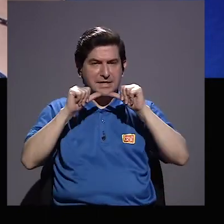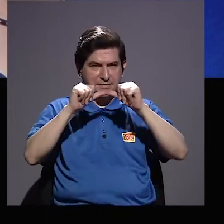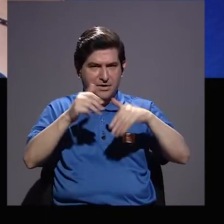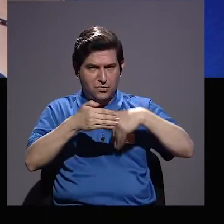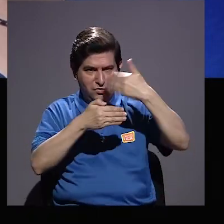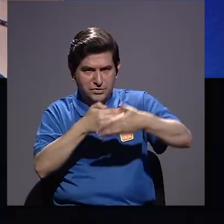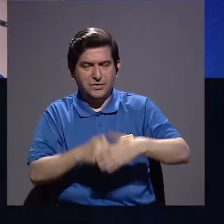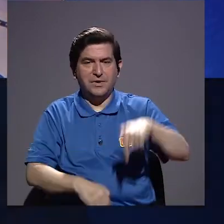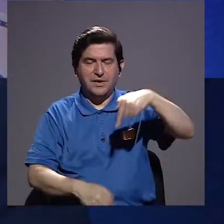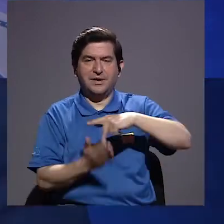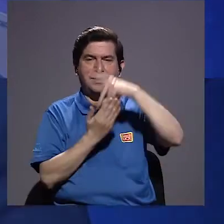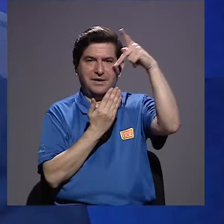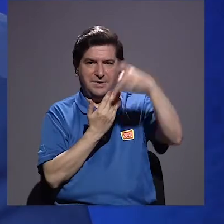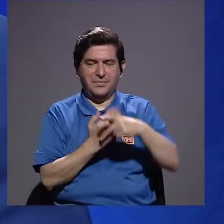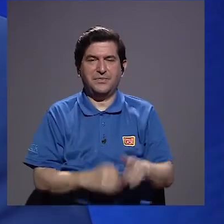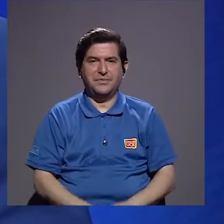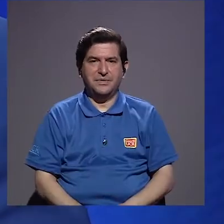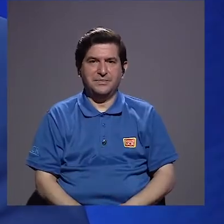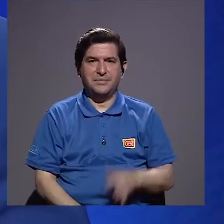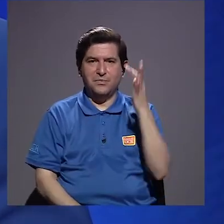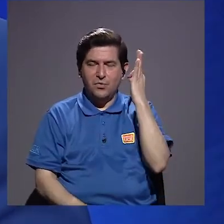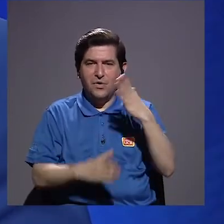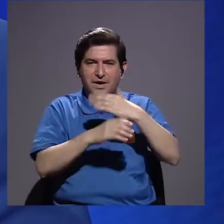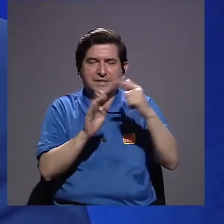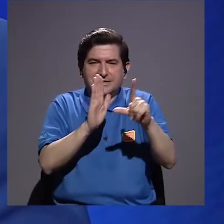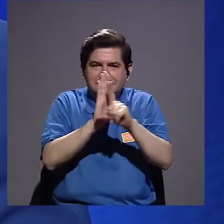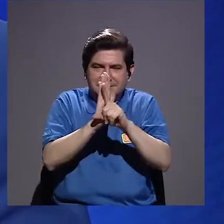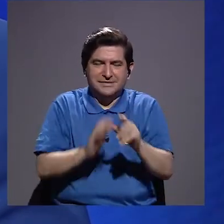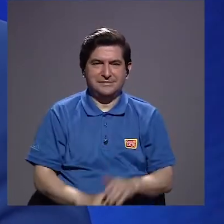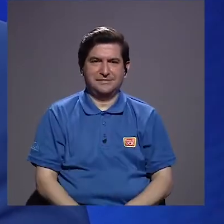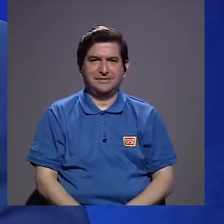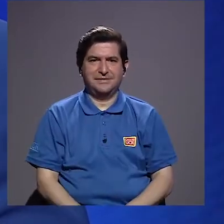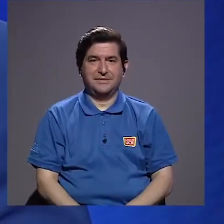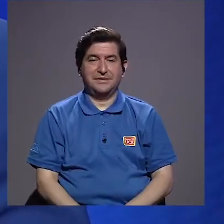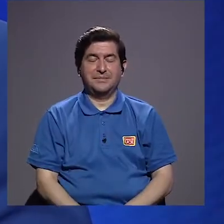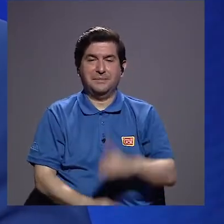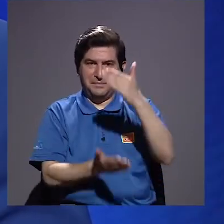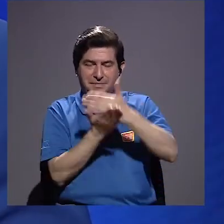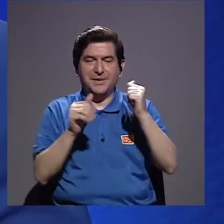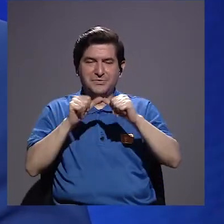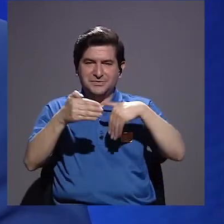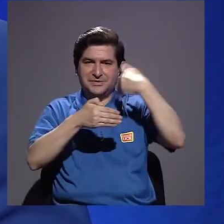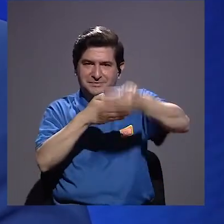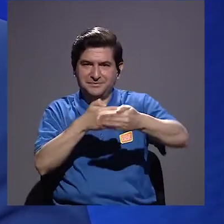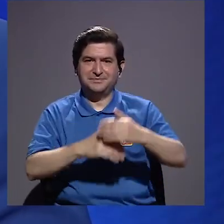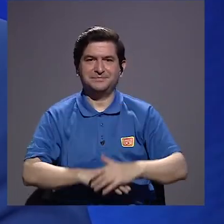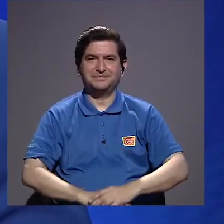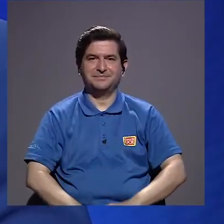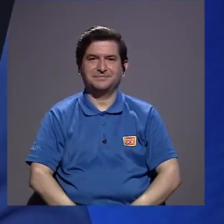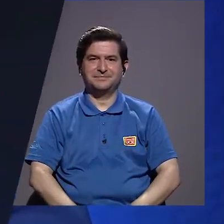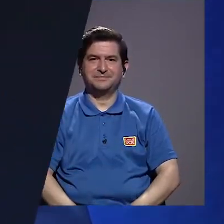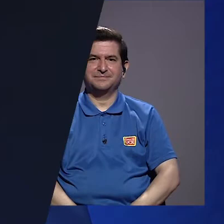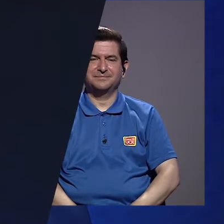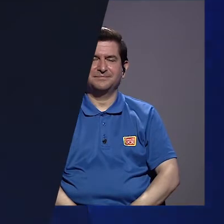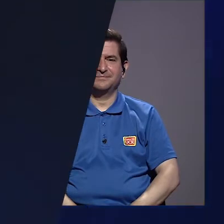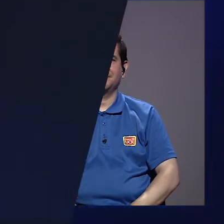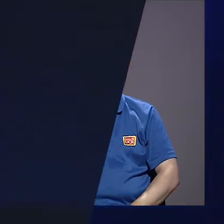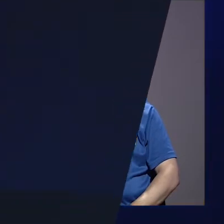este tema. Estamos en el programa Mujeres de Ley. Vamos a un corte y ya regresamos.